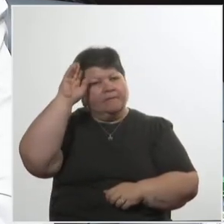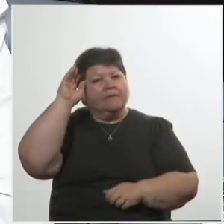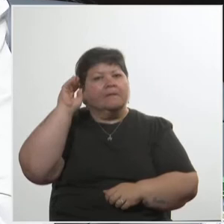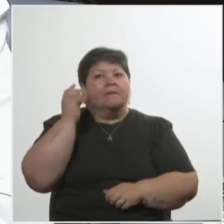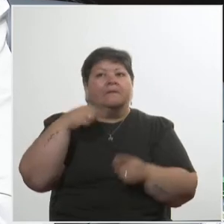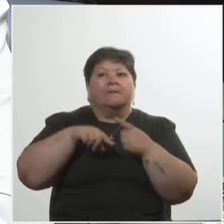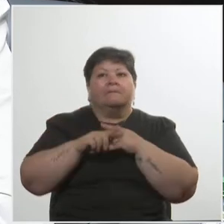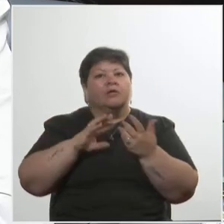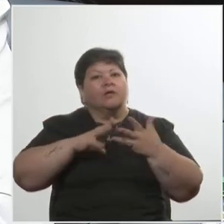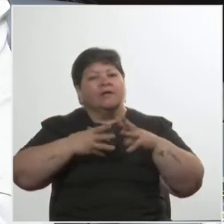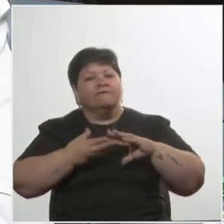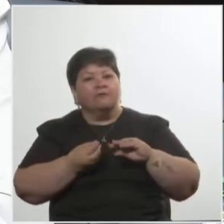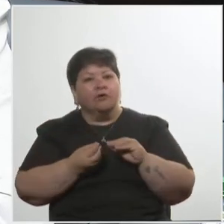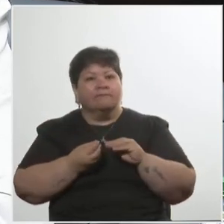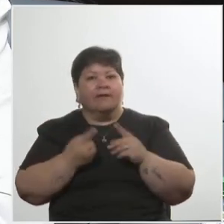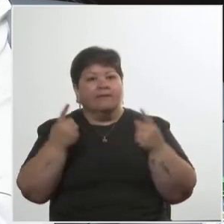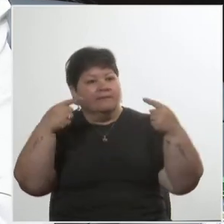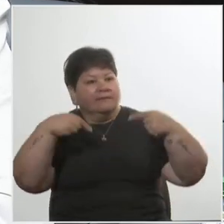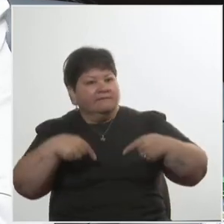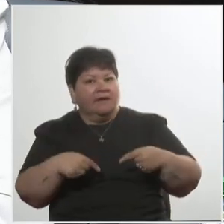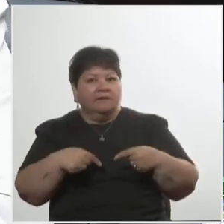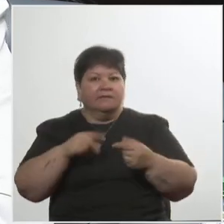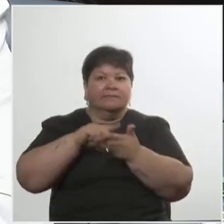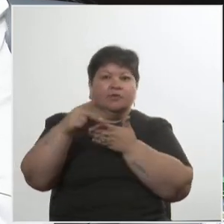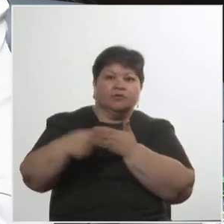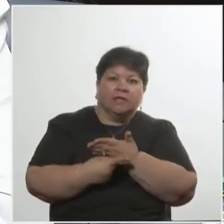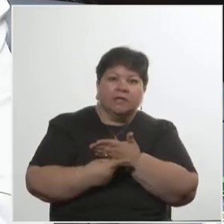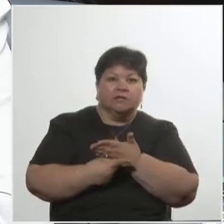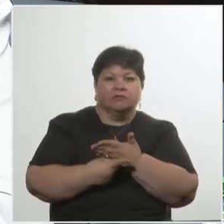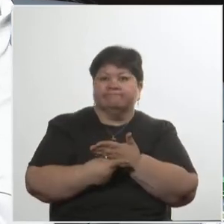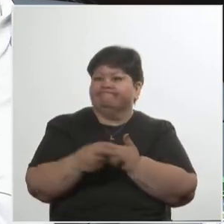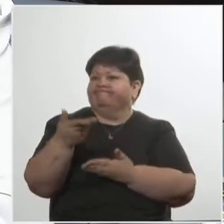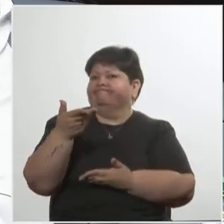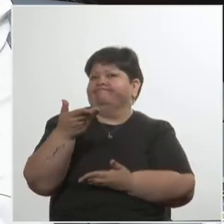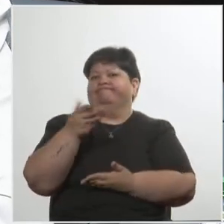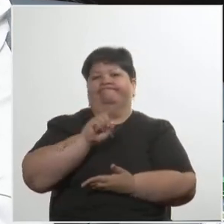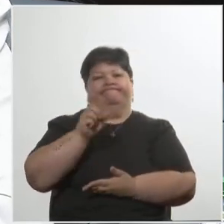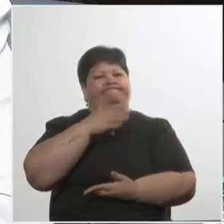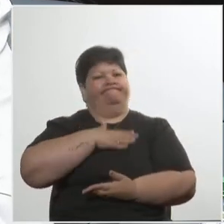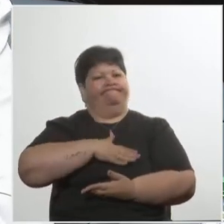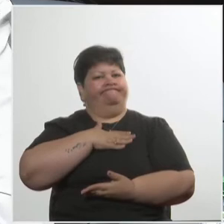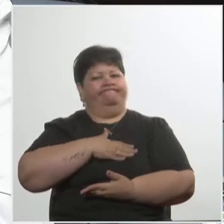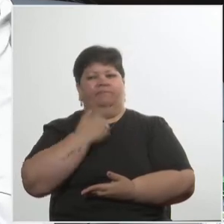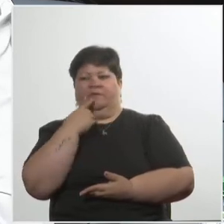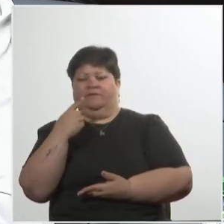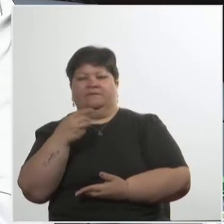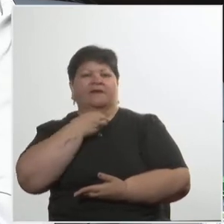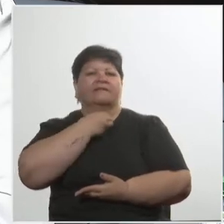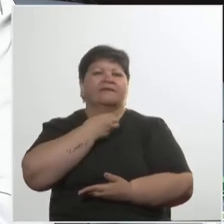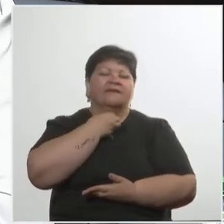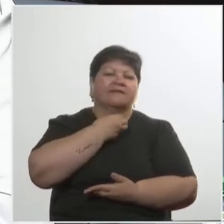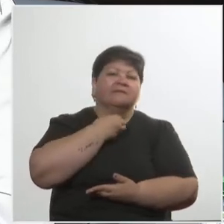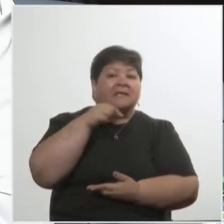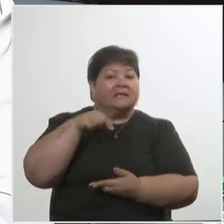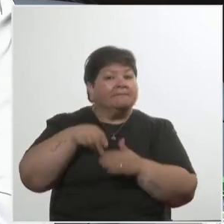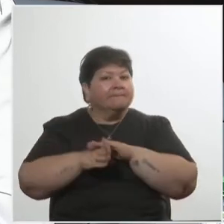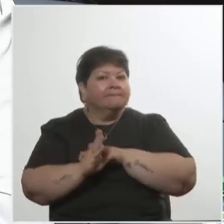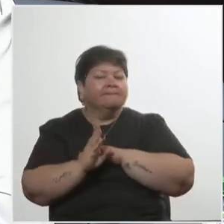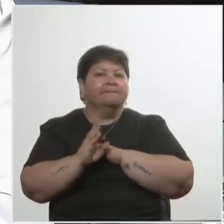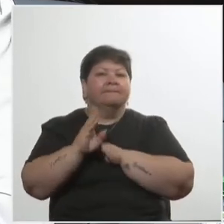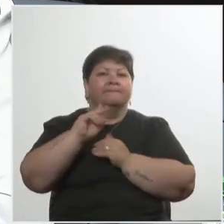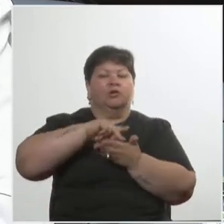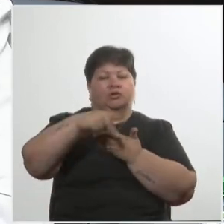las formas del debate en que se dio este proyecto no lo compartimos como decía el senador Andrade este proyecto ingresó